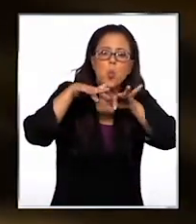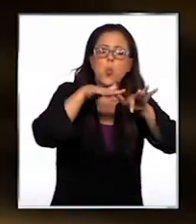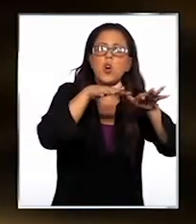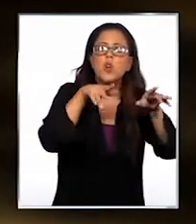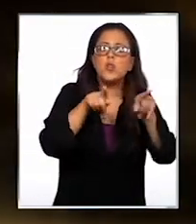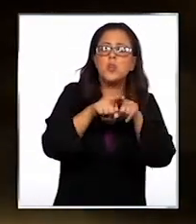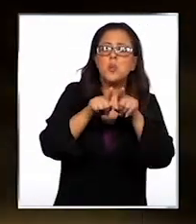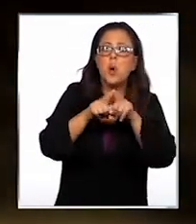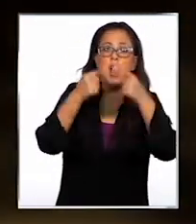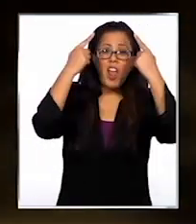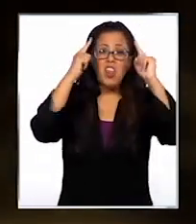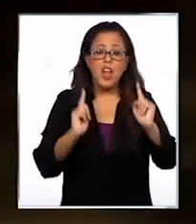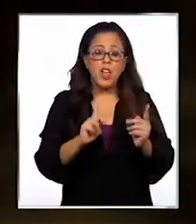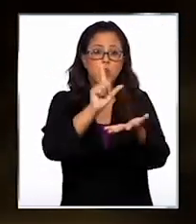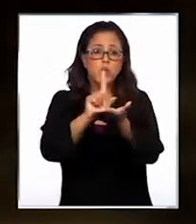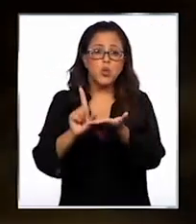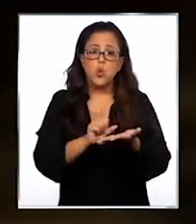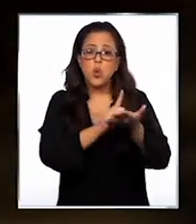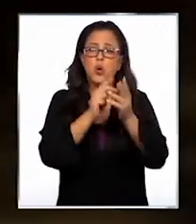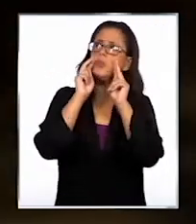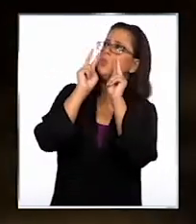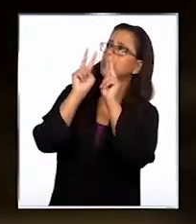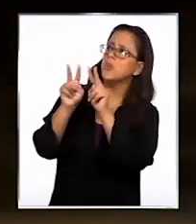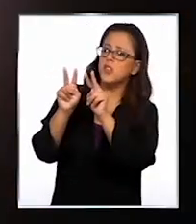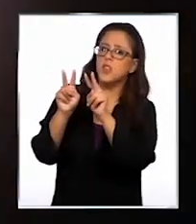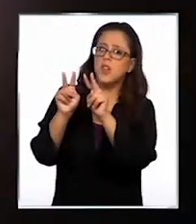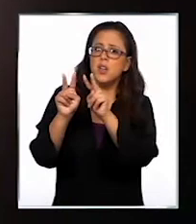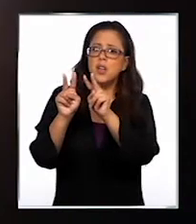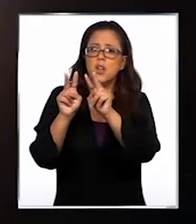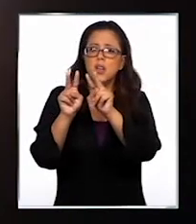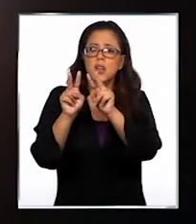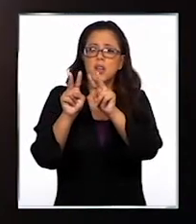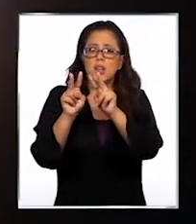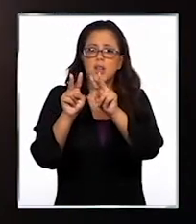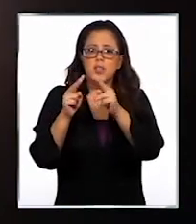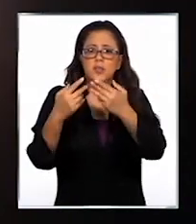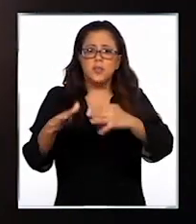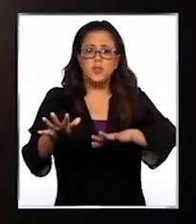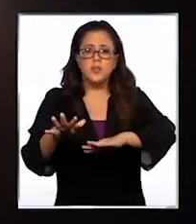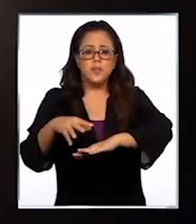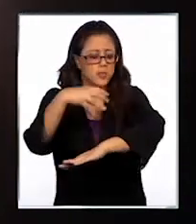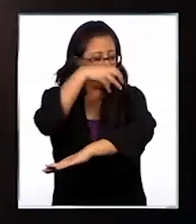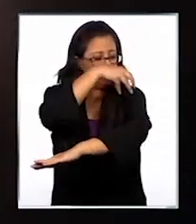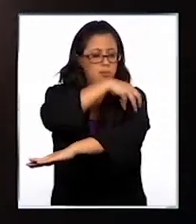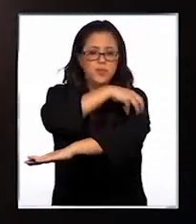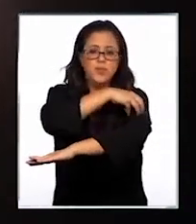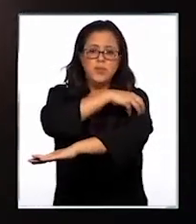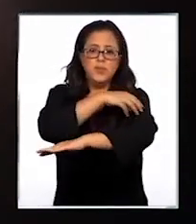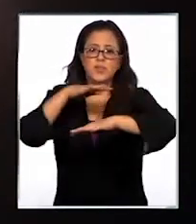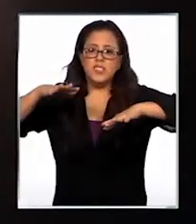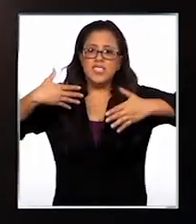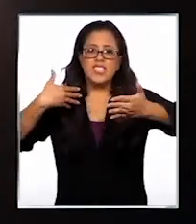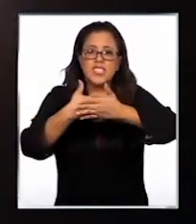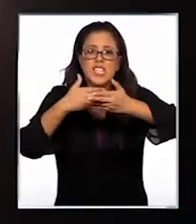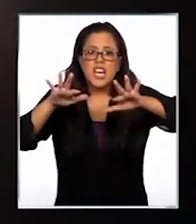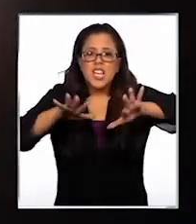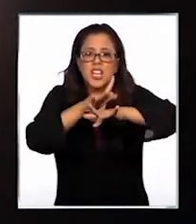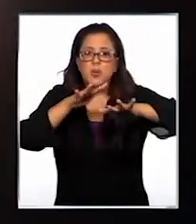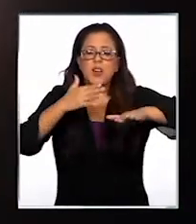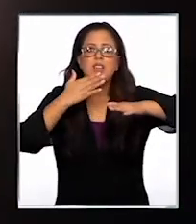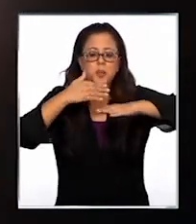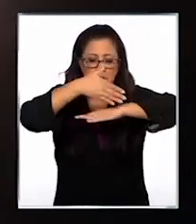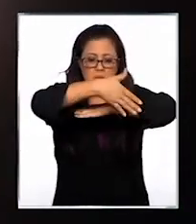que no dejó daños en los lugares donde fue percibido y que se concentró en la zona intermedia y costera de la región de Antofagasta.